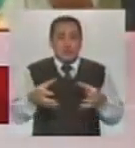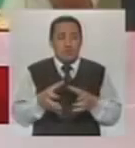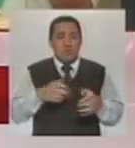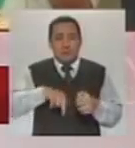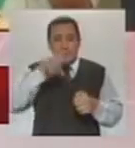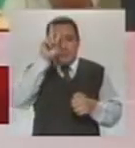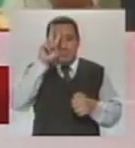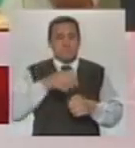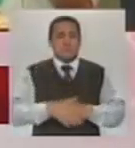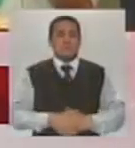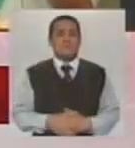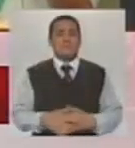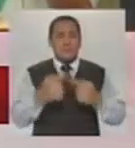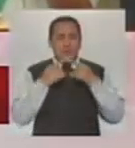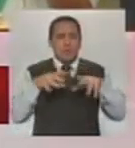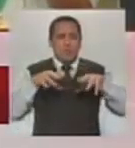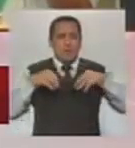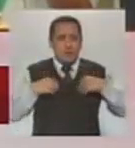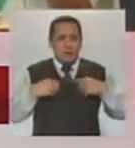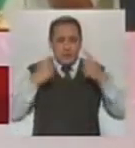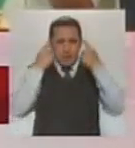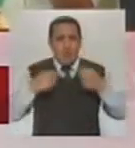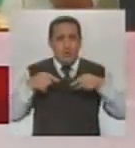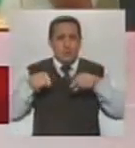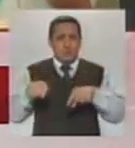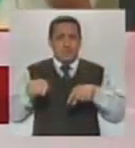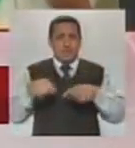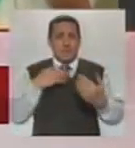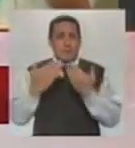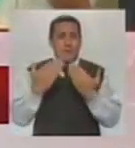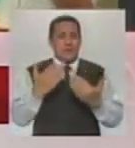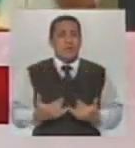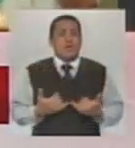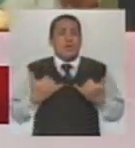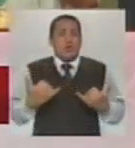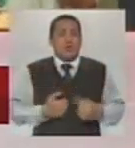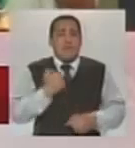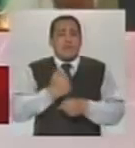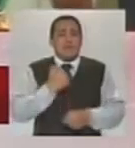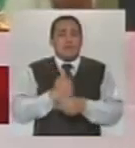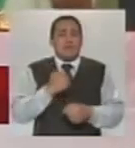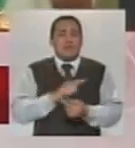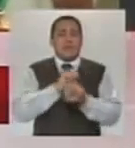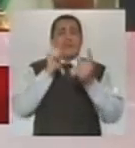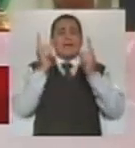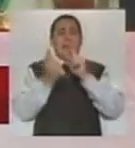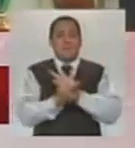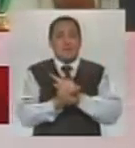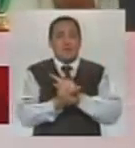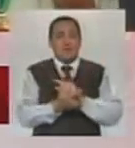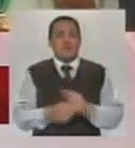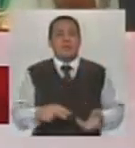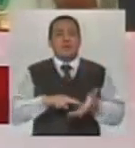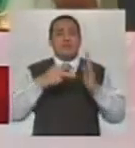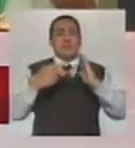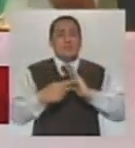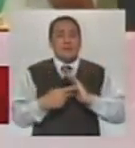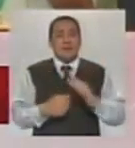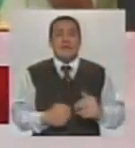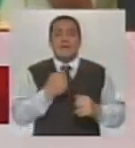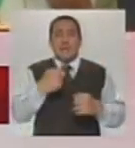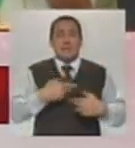Perú. Hemos tomado medidas de esa naturaleza. Hoy día estamos trabajando la reforma de lo que es